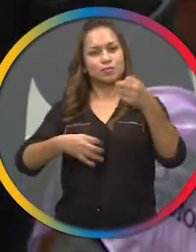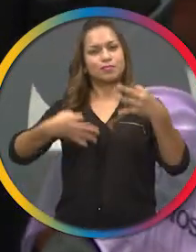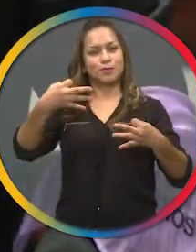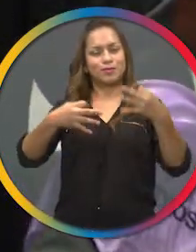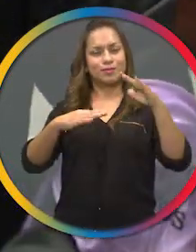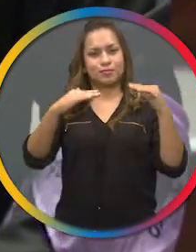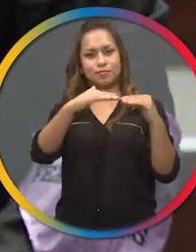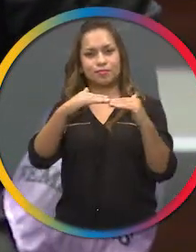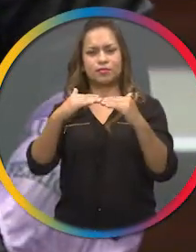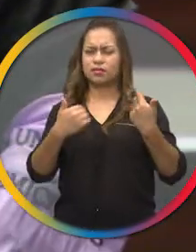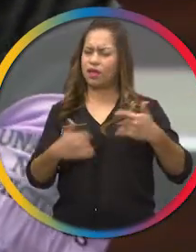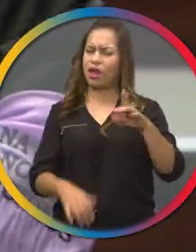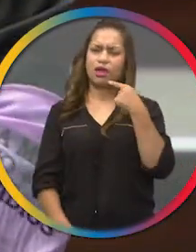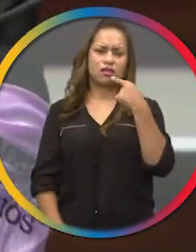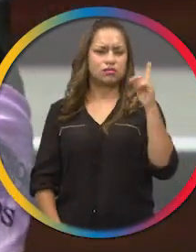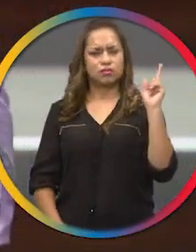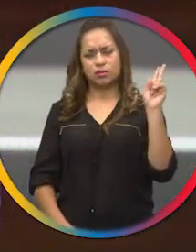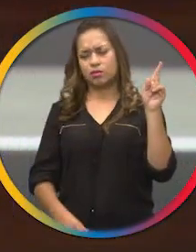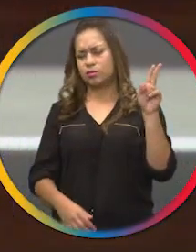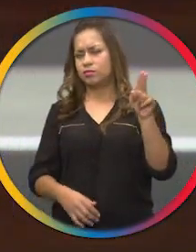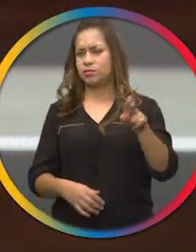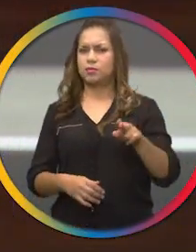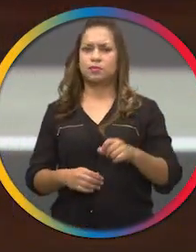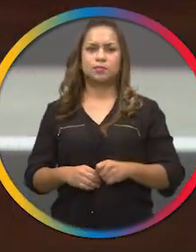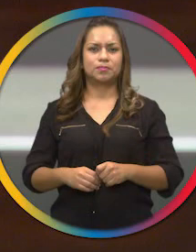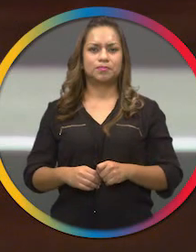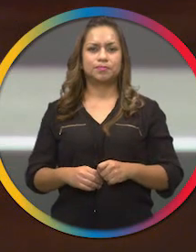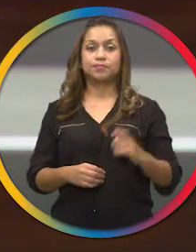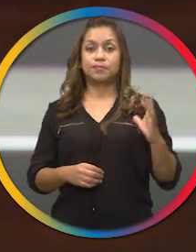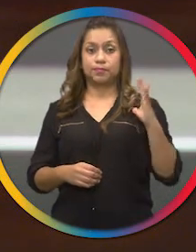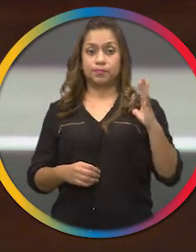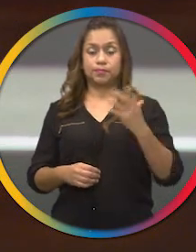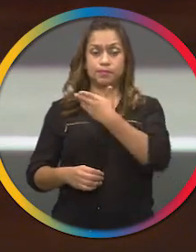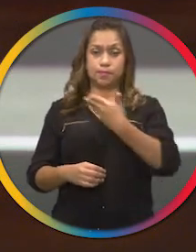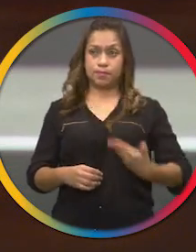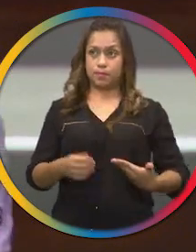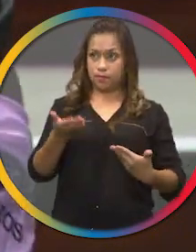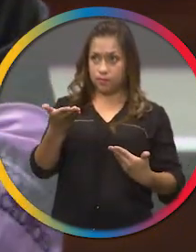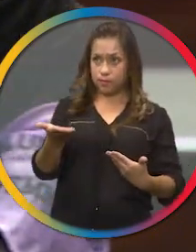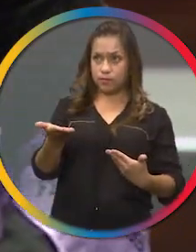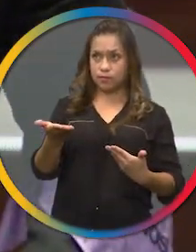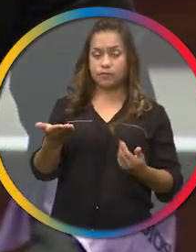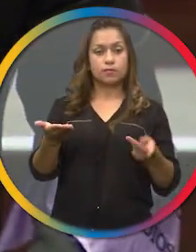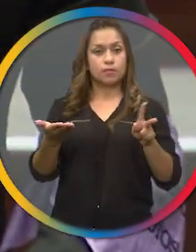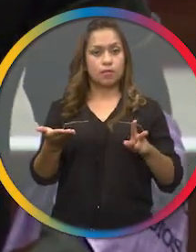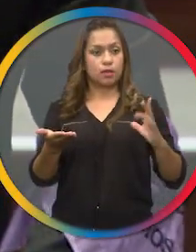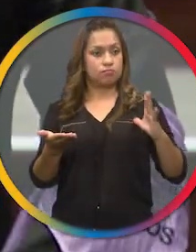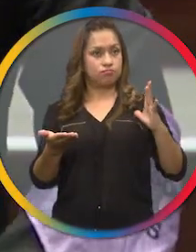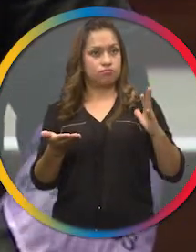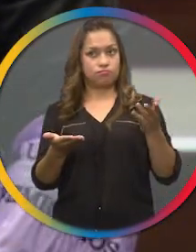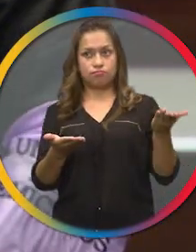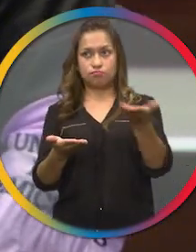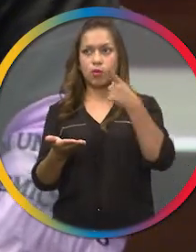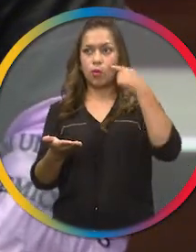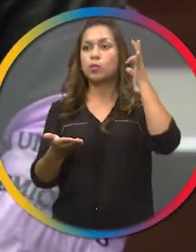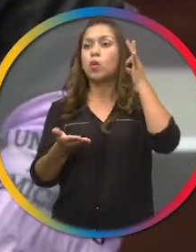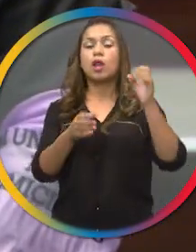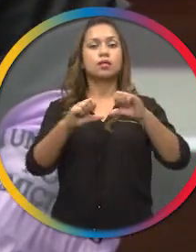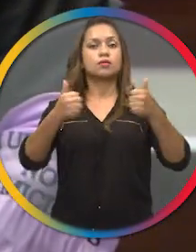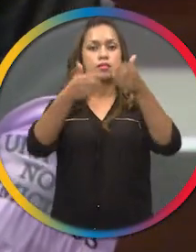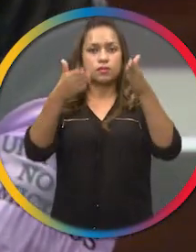le hemos dicho ya permanentemente desde hace algunos años. Señora Presidenta, señoras y señores